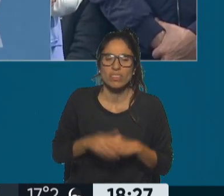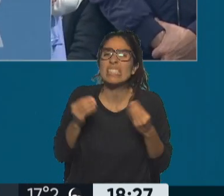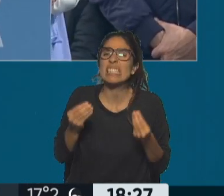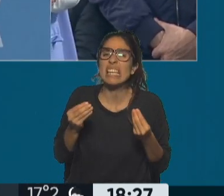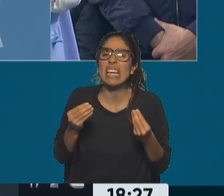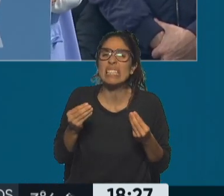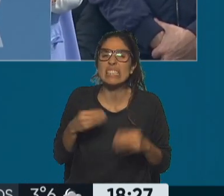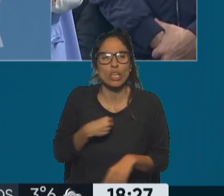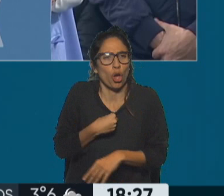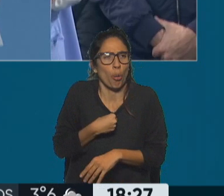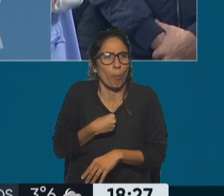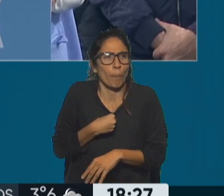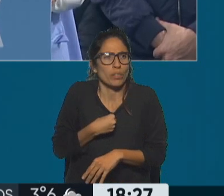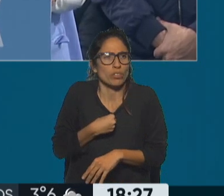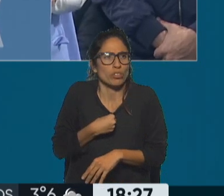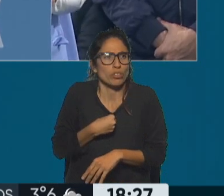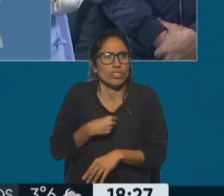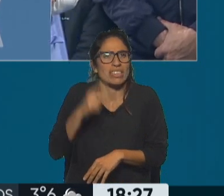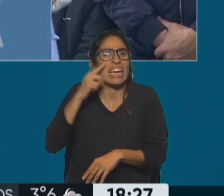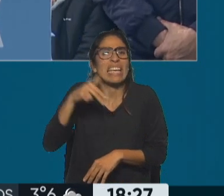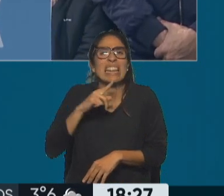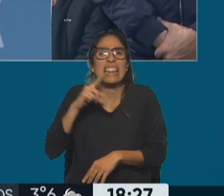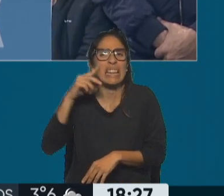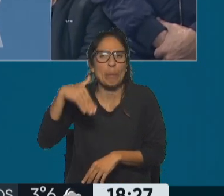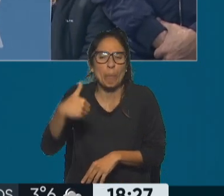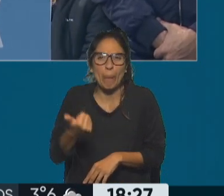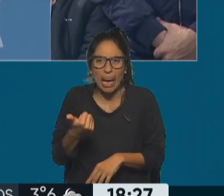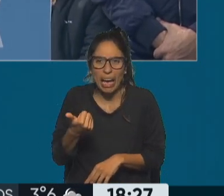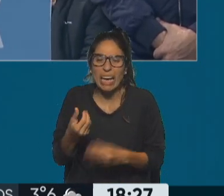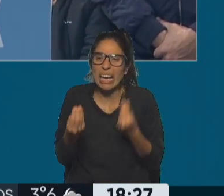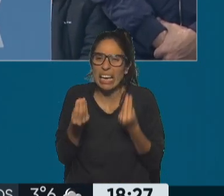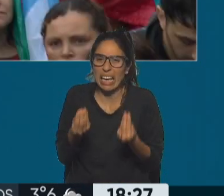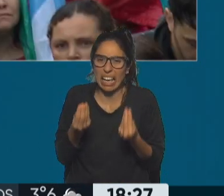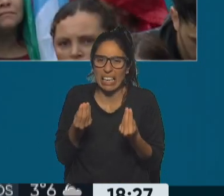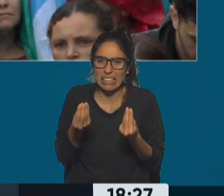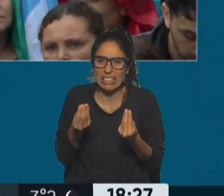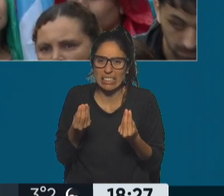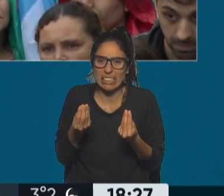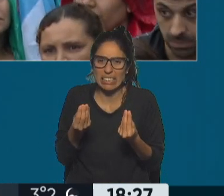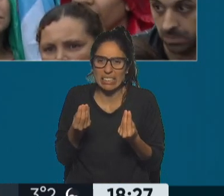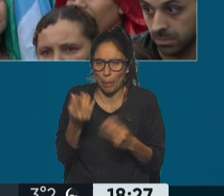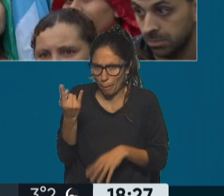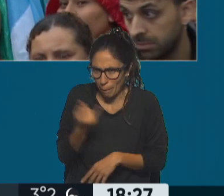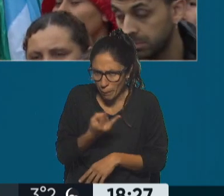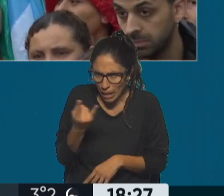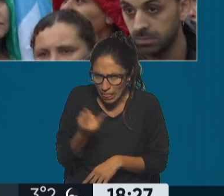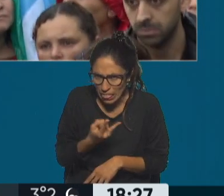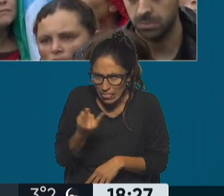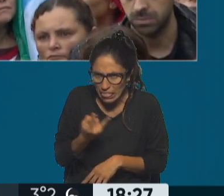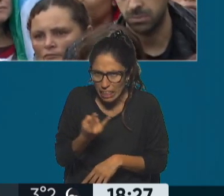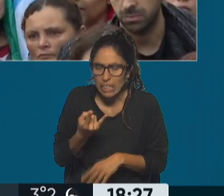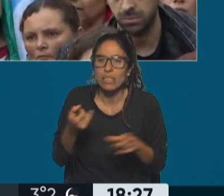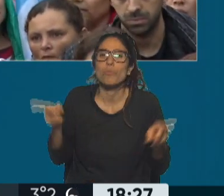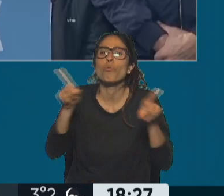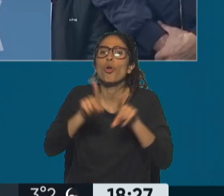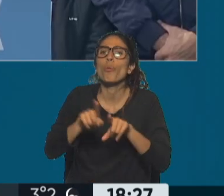convicción íntima? Que alguien me explique qué es una convicción íntima. Nada es una convicción íntima. Pura mentira. Es volver a